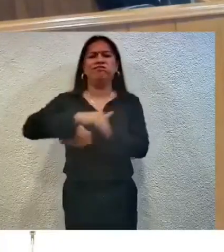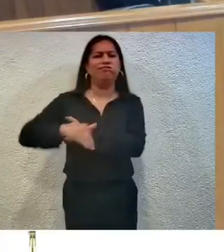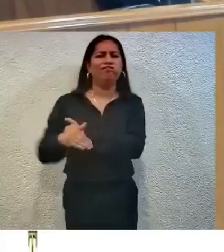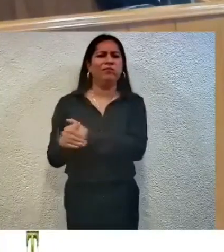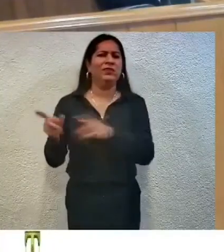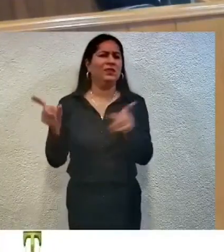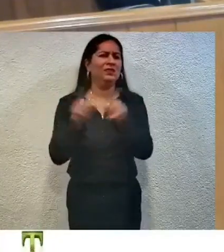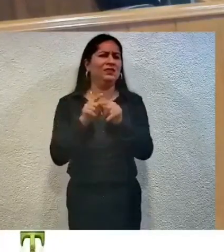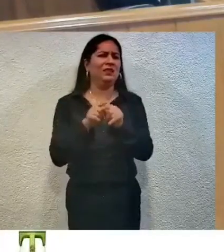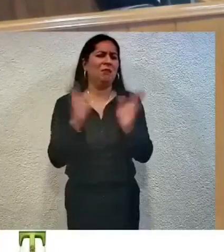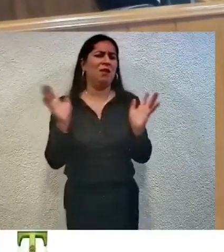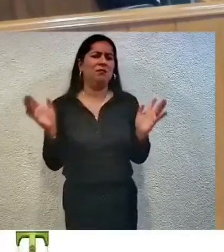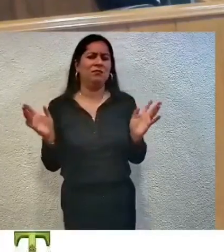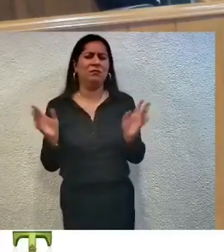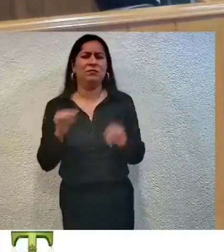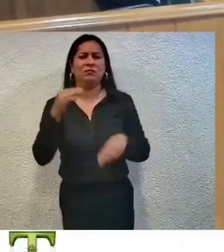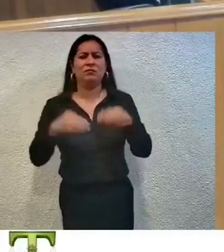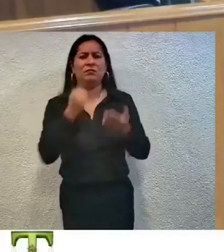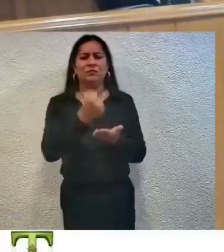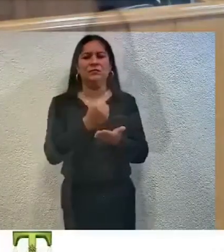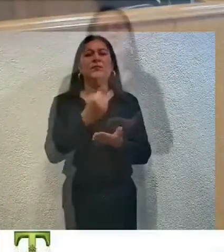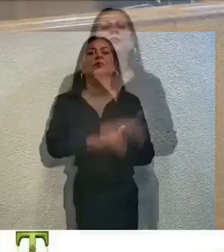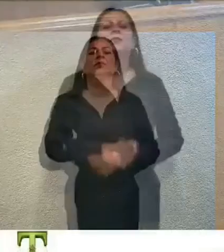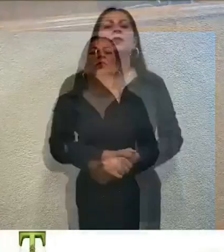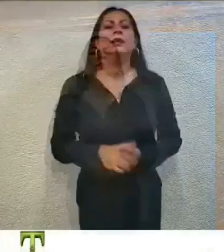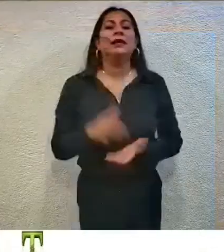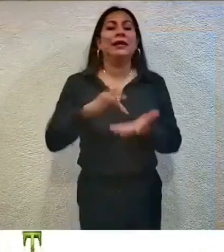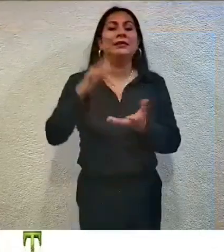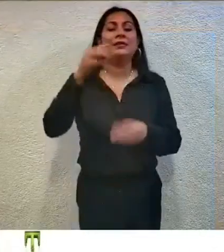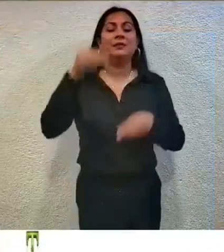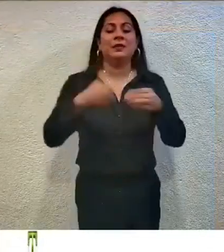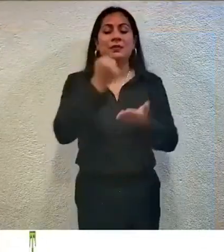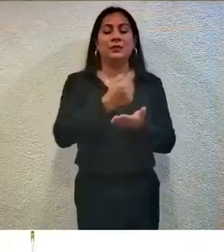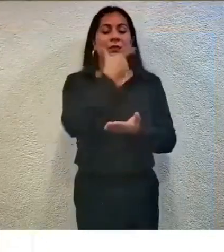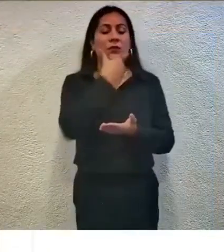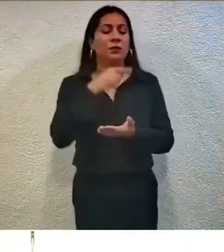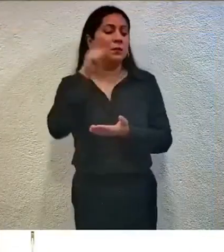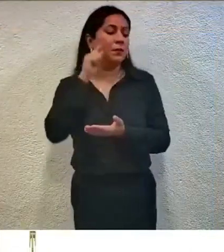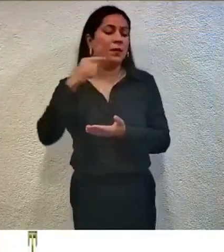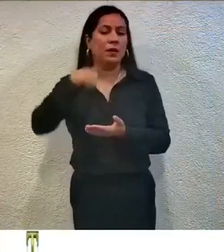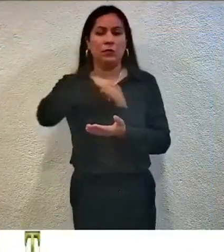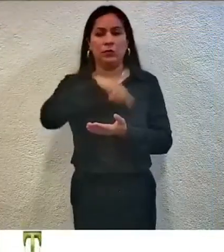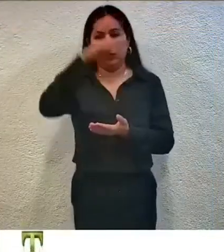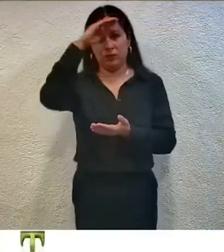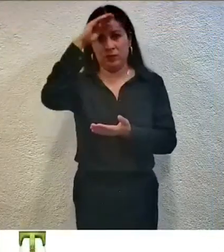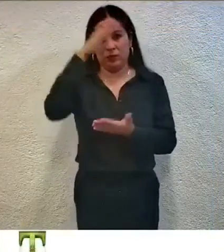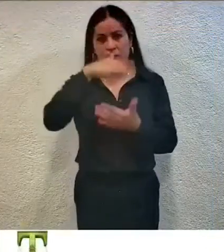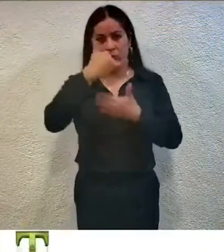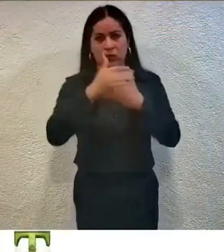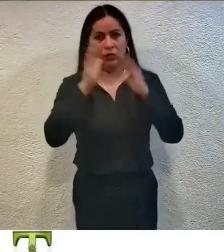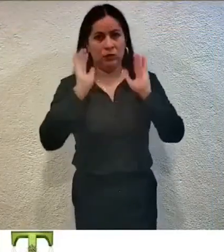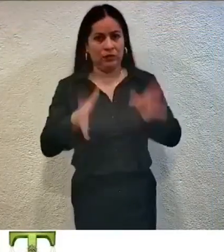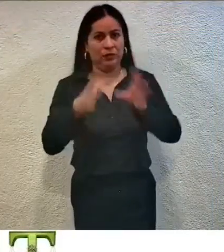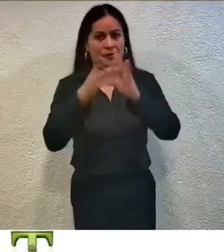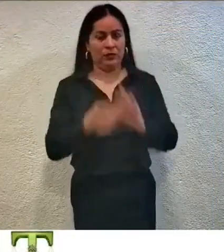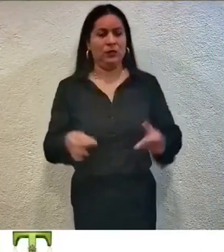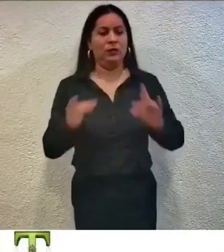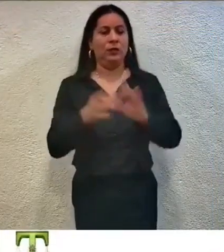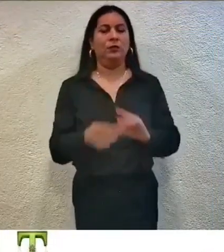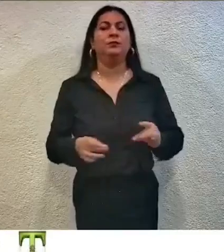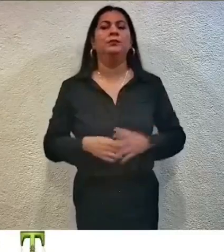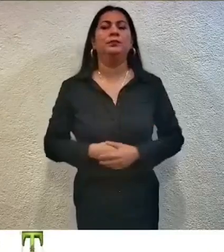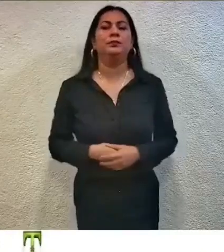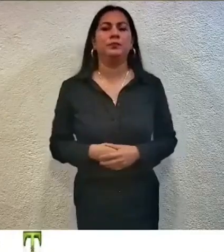cuenta del asunto, magistradas. Gracias, secretaria. Magistradas, magistrado, está a nuestra consideración el proyecto de laudo convenio del que se ha